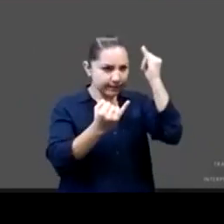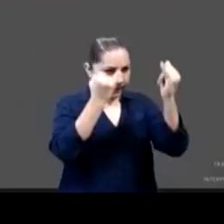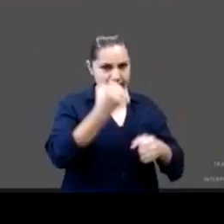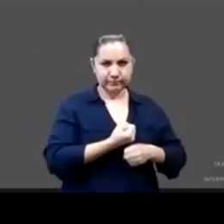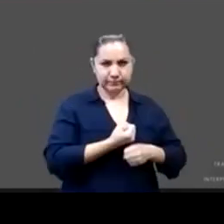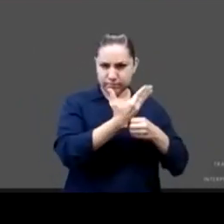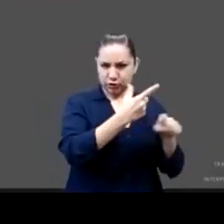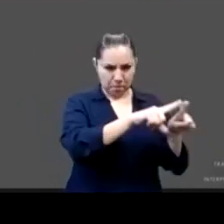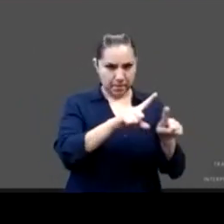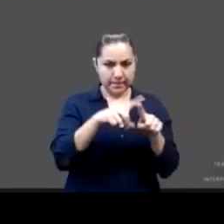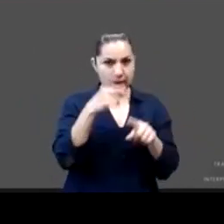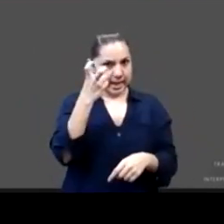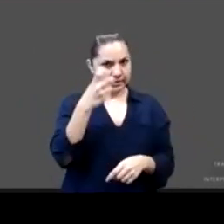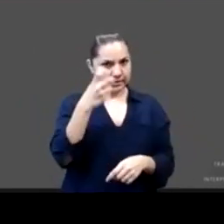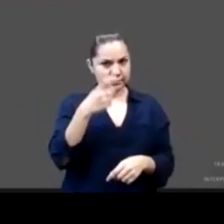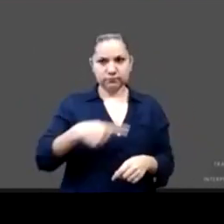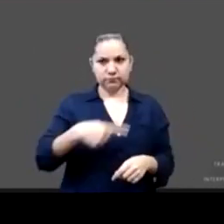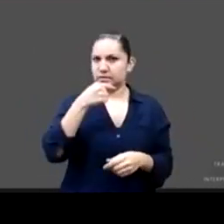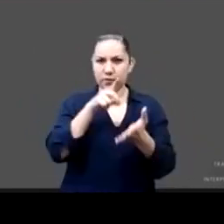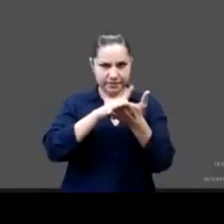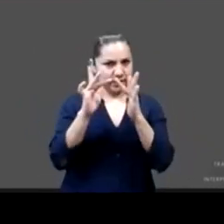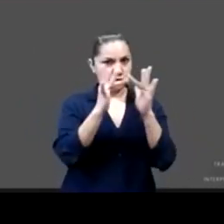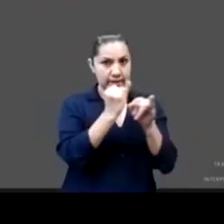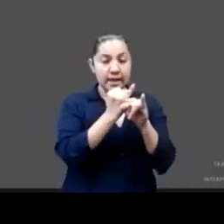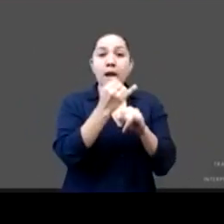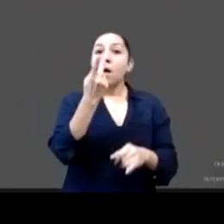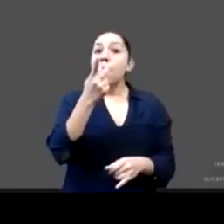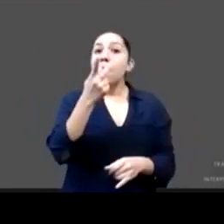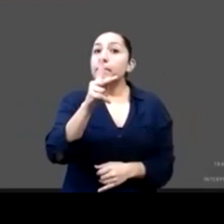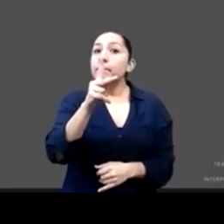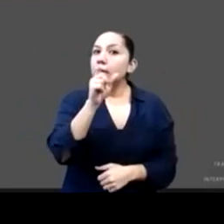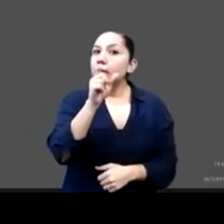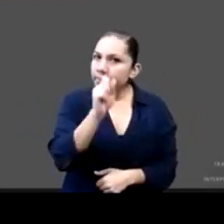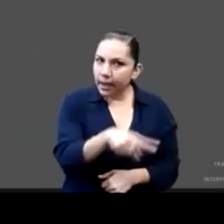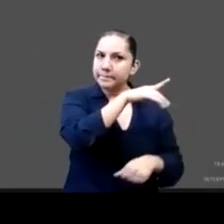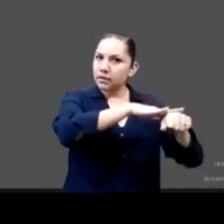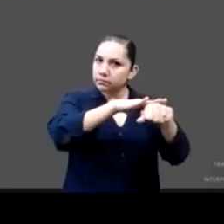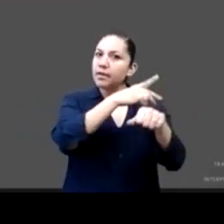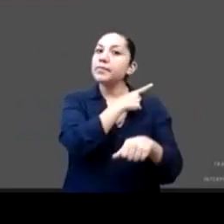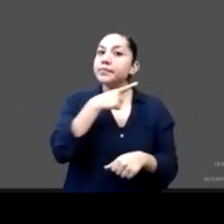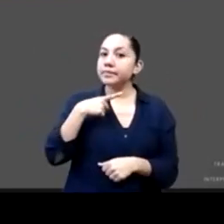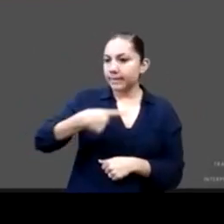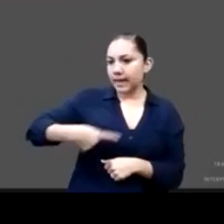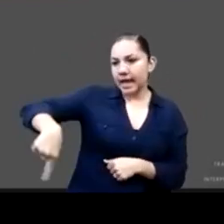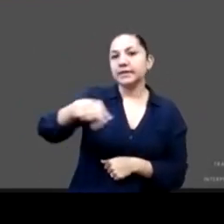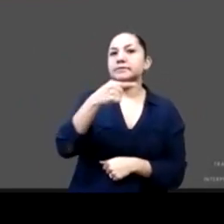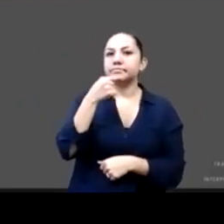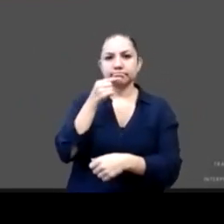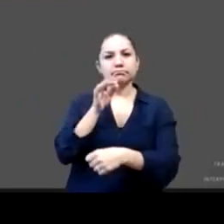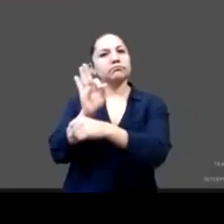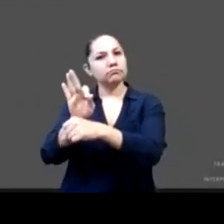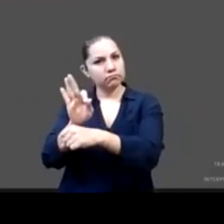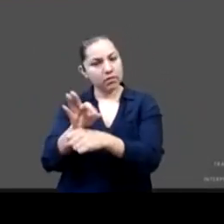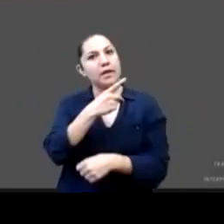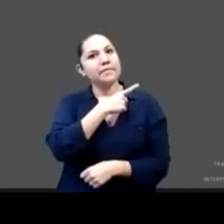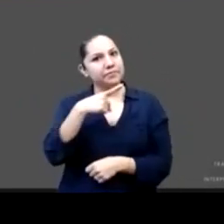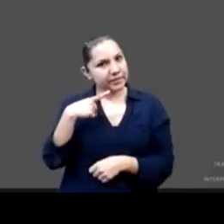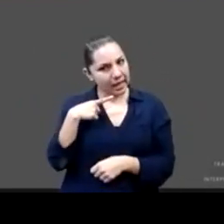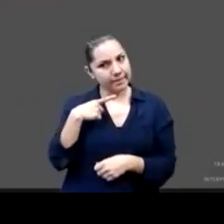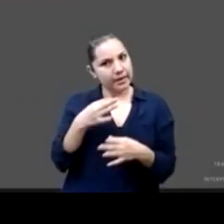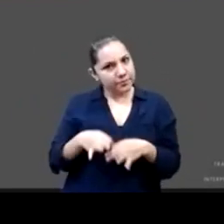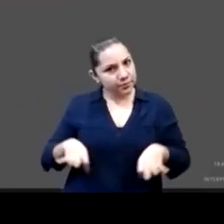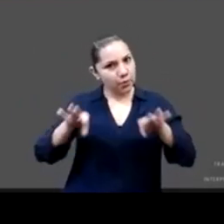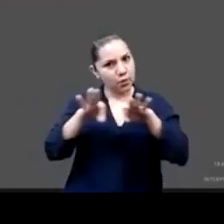mayor protección. Y esto sin duda será una tensión permanente, más acceso, más protección. Y que por eso